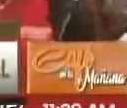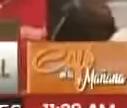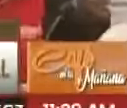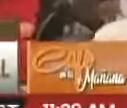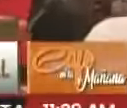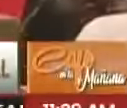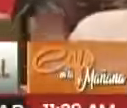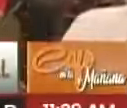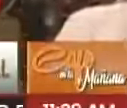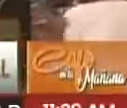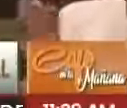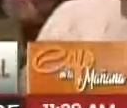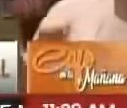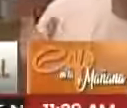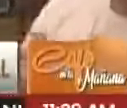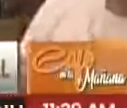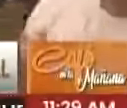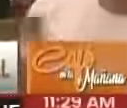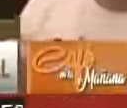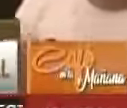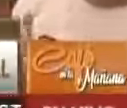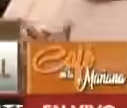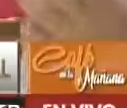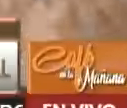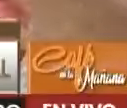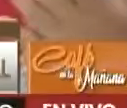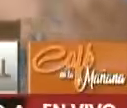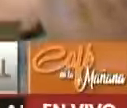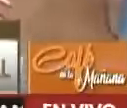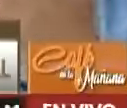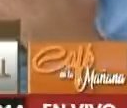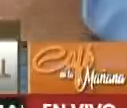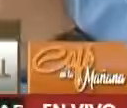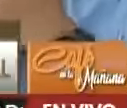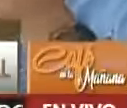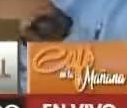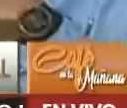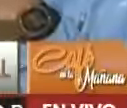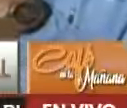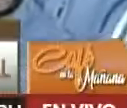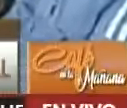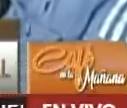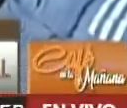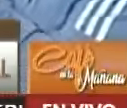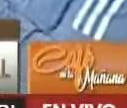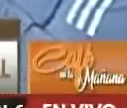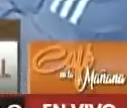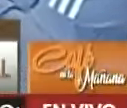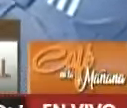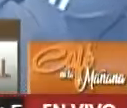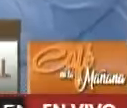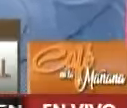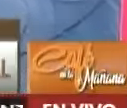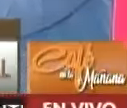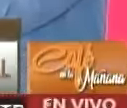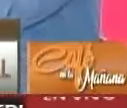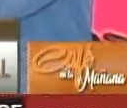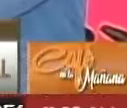yo, yo, Chávez eres tú. Aquí estamos los guerreros del sur.